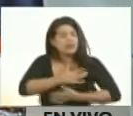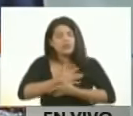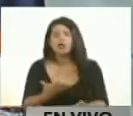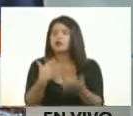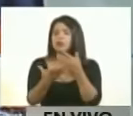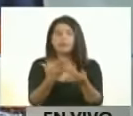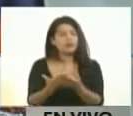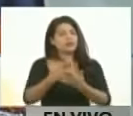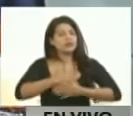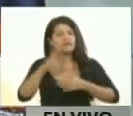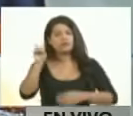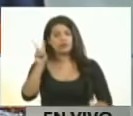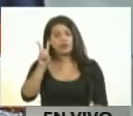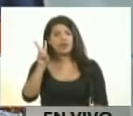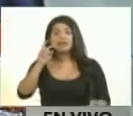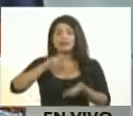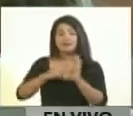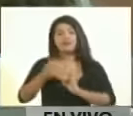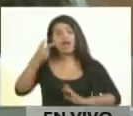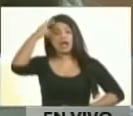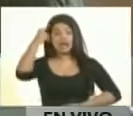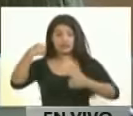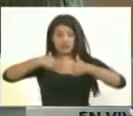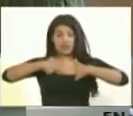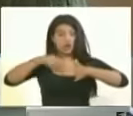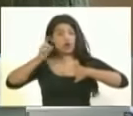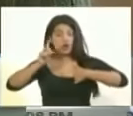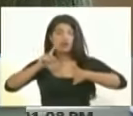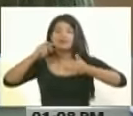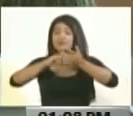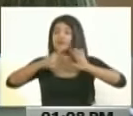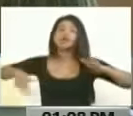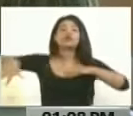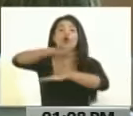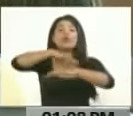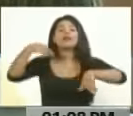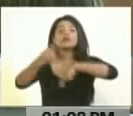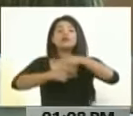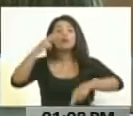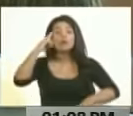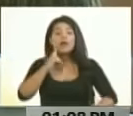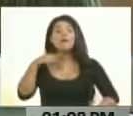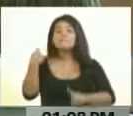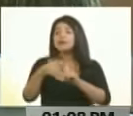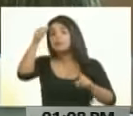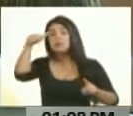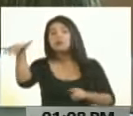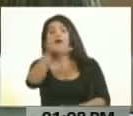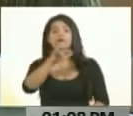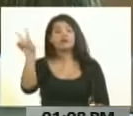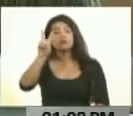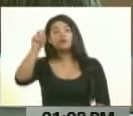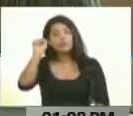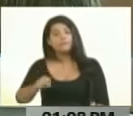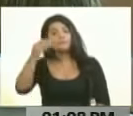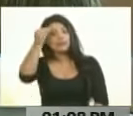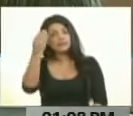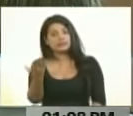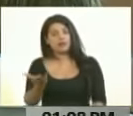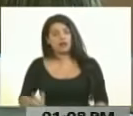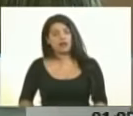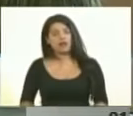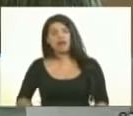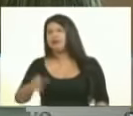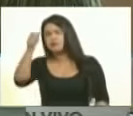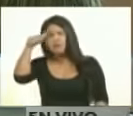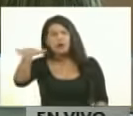Y no es la posición de la Cancillería, es la posición de la Revolución Bolivariana y del pueblo de Venezuela. ¿O es que creen que el pueblo de